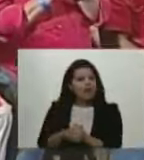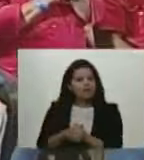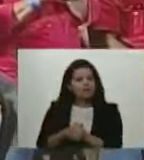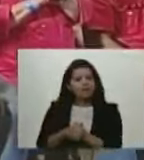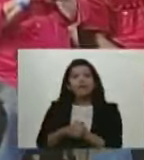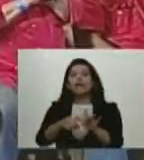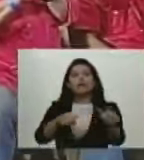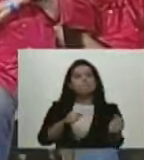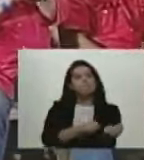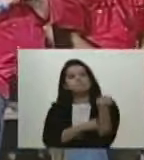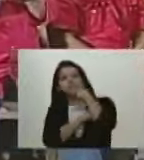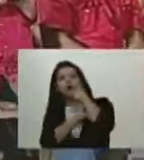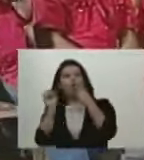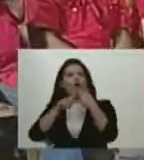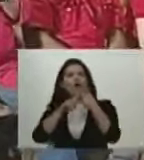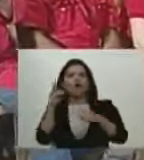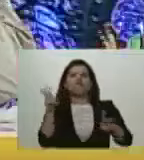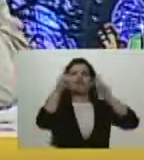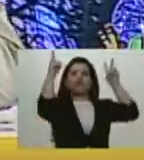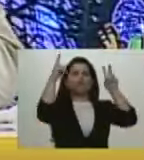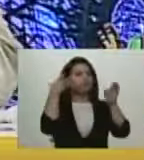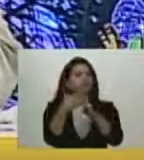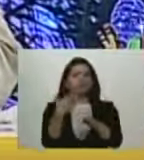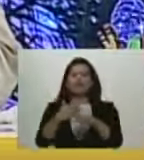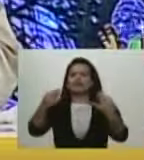derrotas o victorias.